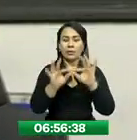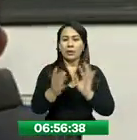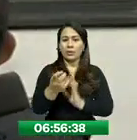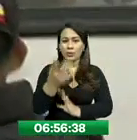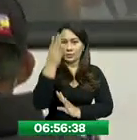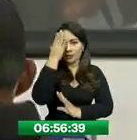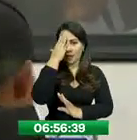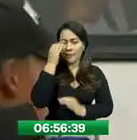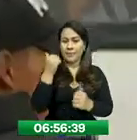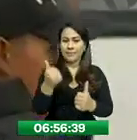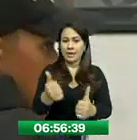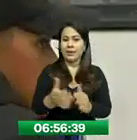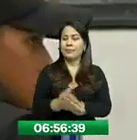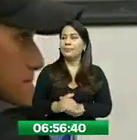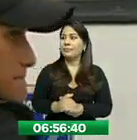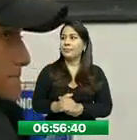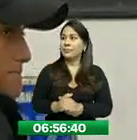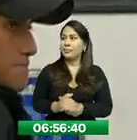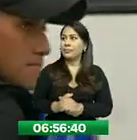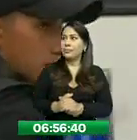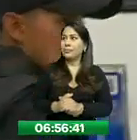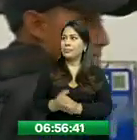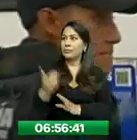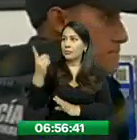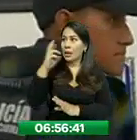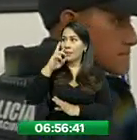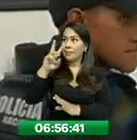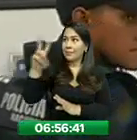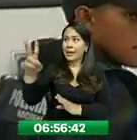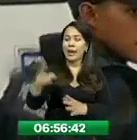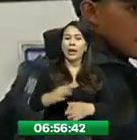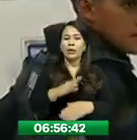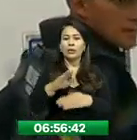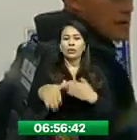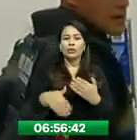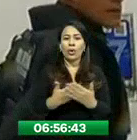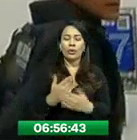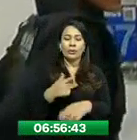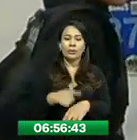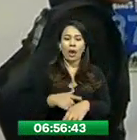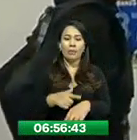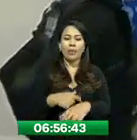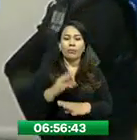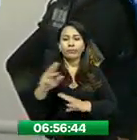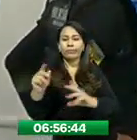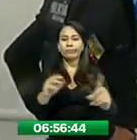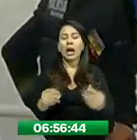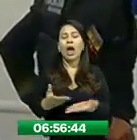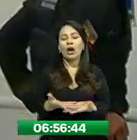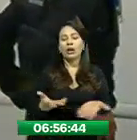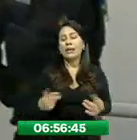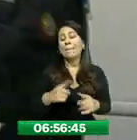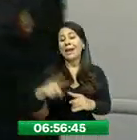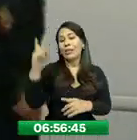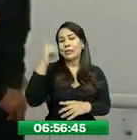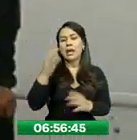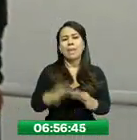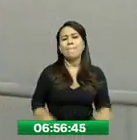Supongo que bien, aunque como es en la mañana nos quitaron un poco de tiempo, pero es lo necesario. Muchas